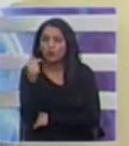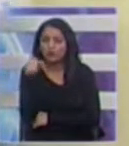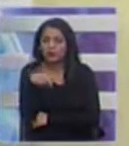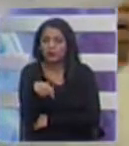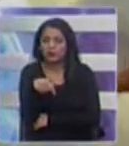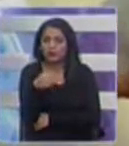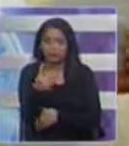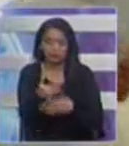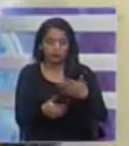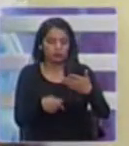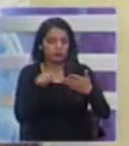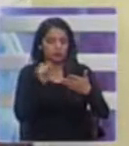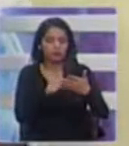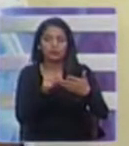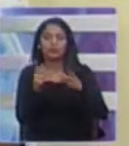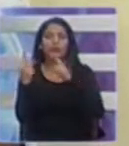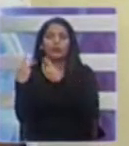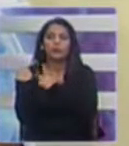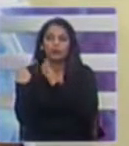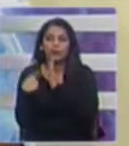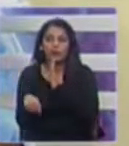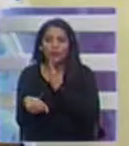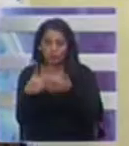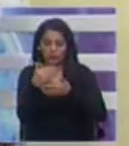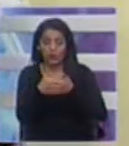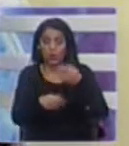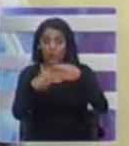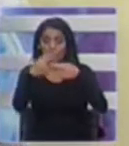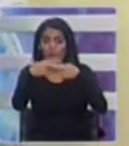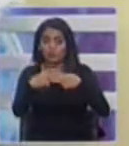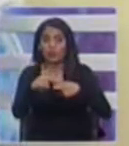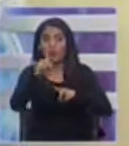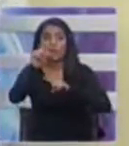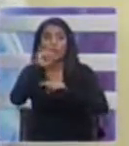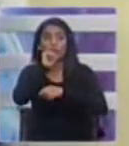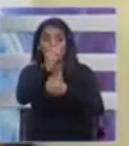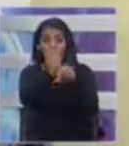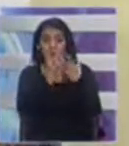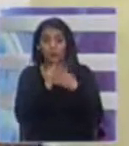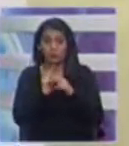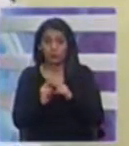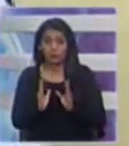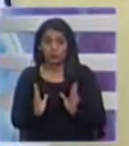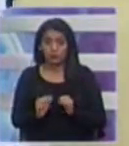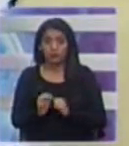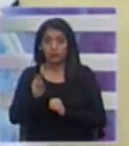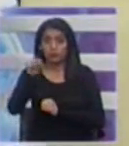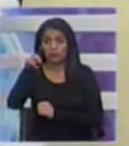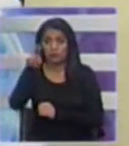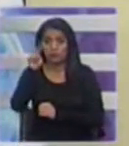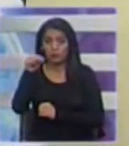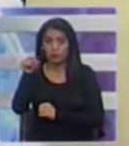quedaron precisamente a mitad del camino. A ellos les queremos dar la mano. Ahora, el trabajo de los asambleístas es